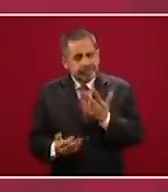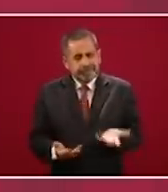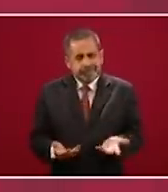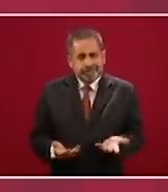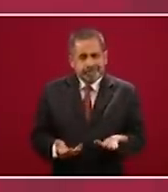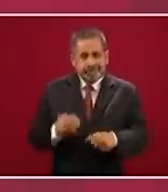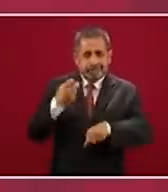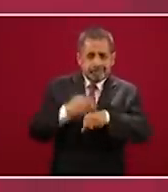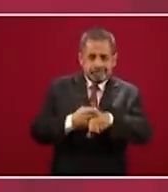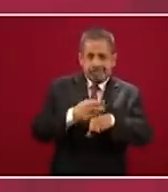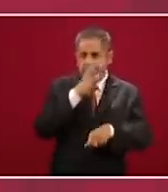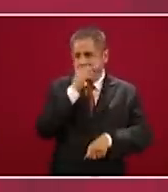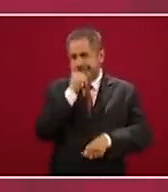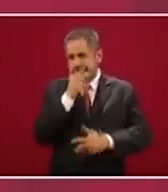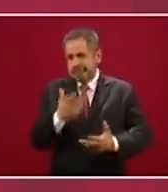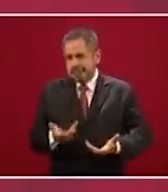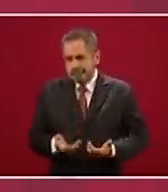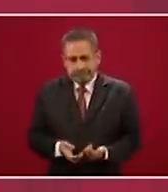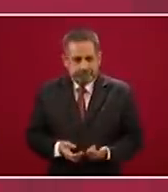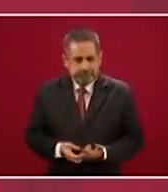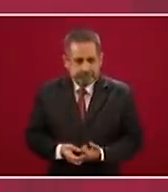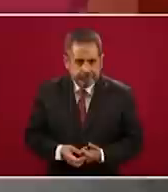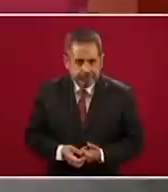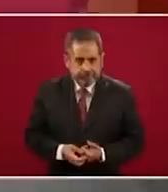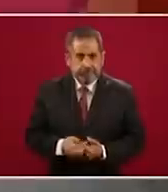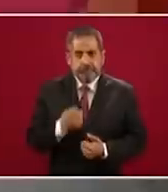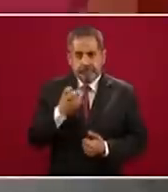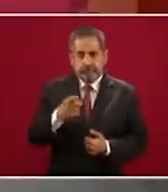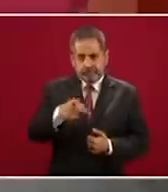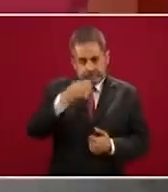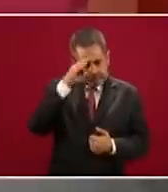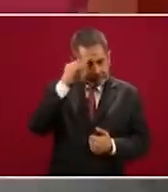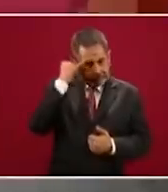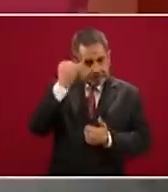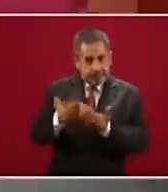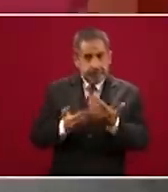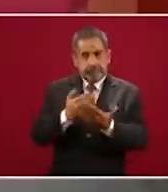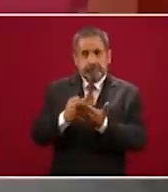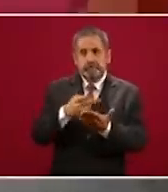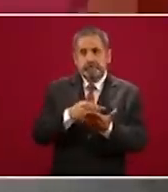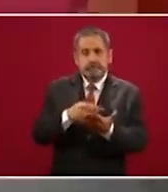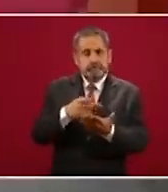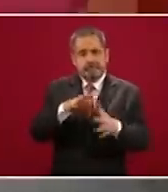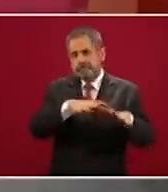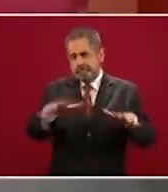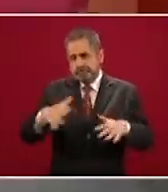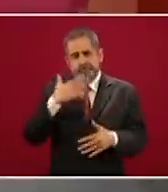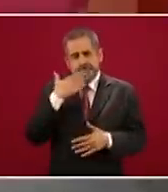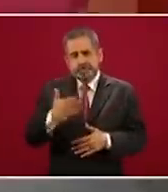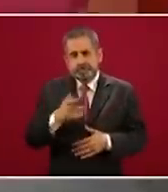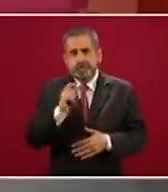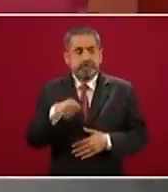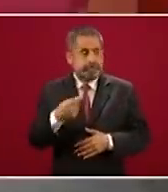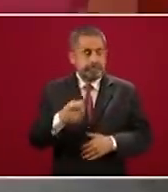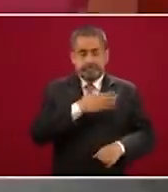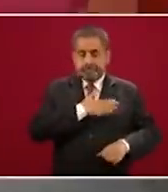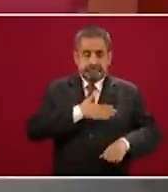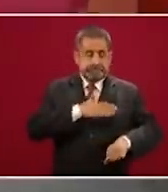Entonces, eso que te estás planteando en las playas es muy bueno y es un llamado,